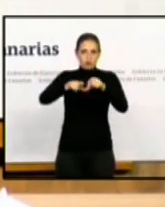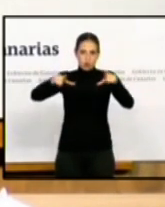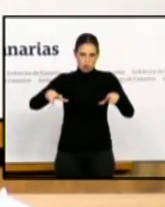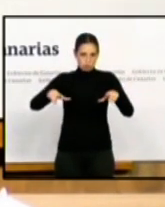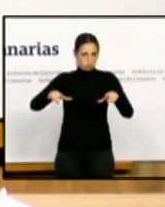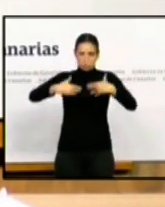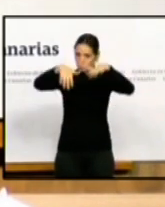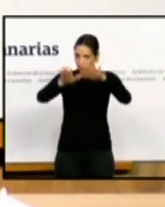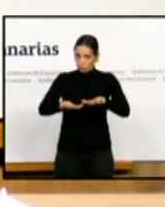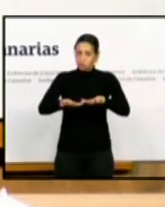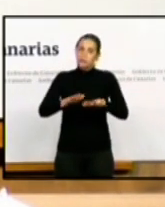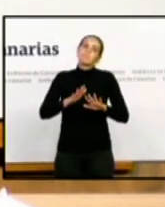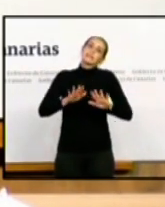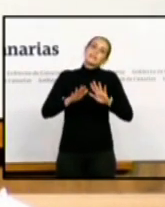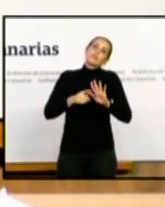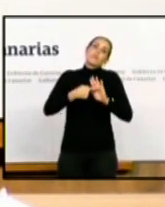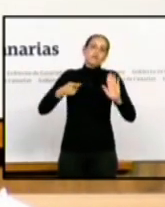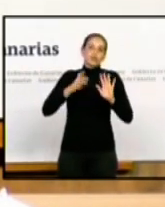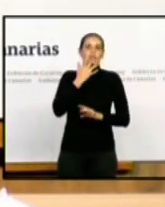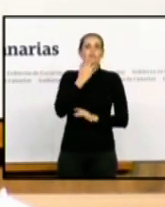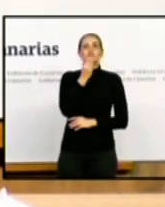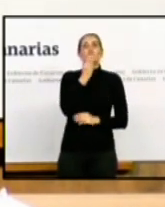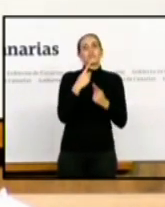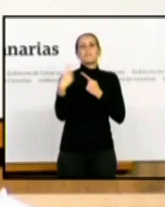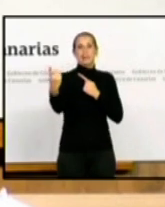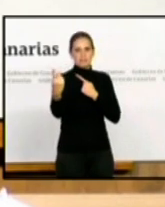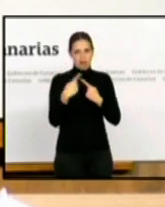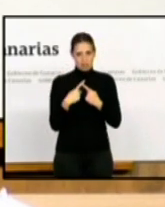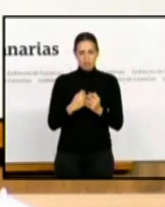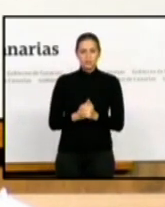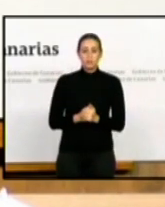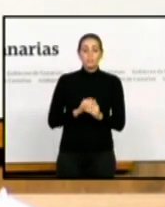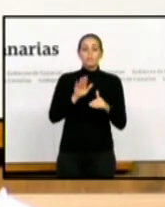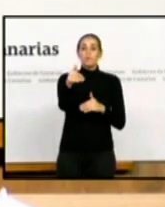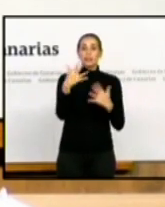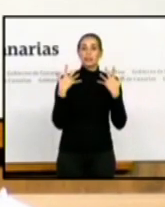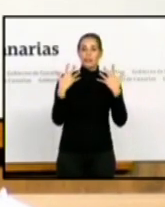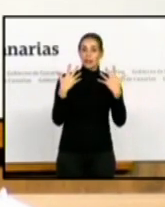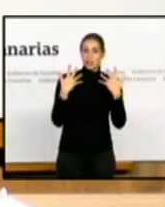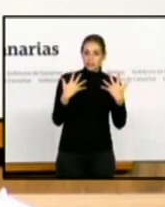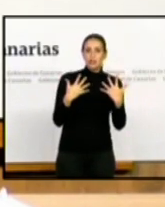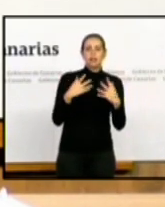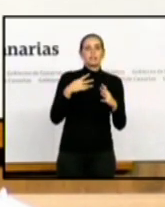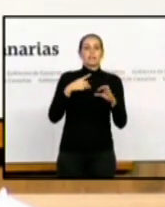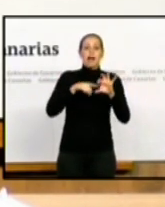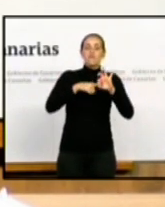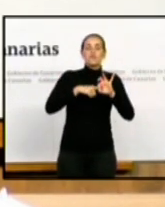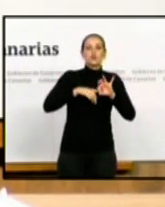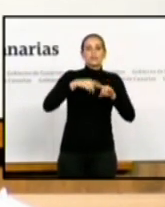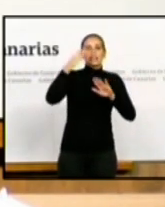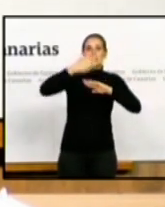comida que sea para llevar. Y en los exteriores, en las terrazas, se limita el aforo de las mismas